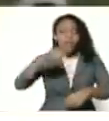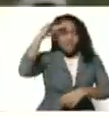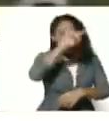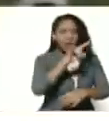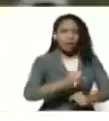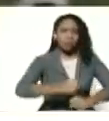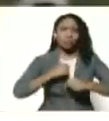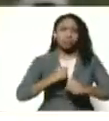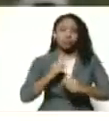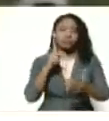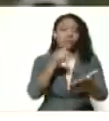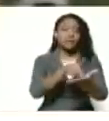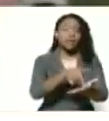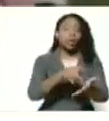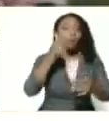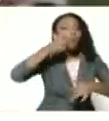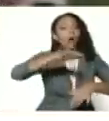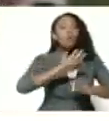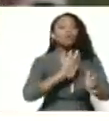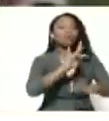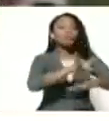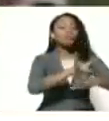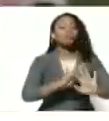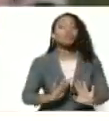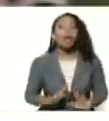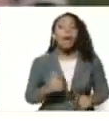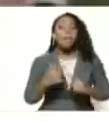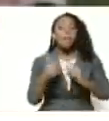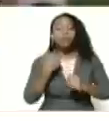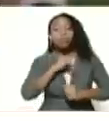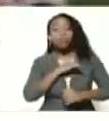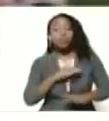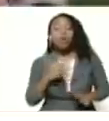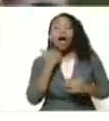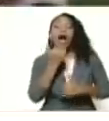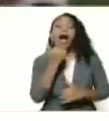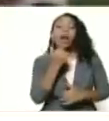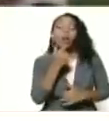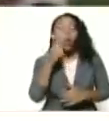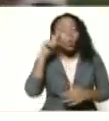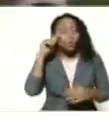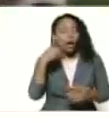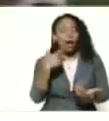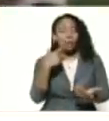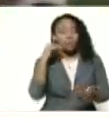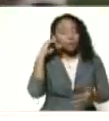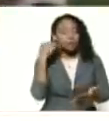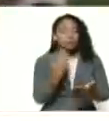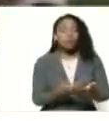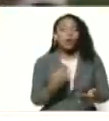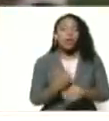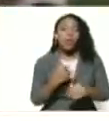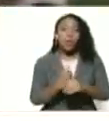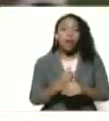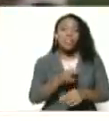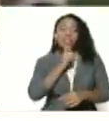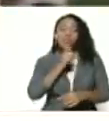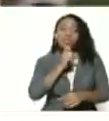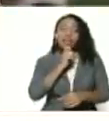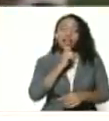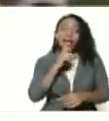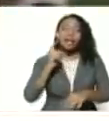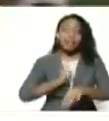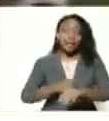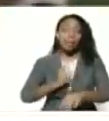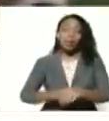pueblo. Pero por si teníamos que nosotros pasar una prueba, hemos pasado la prueba de fuego. En épocas